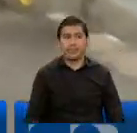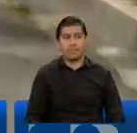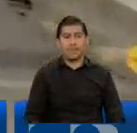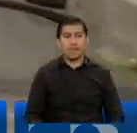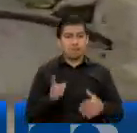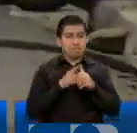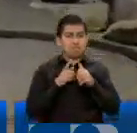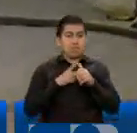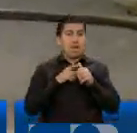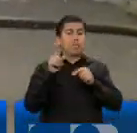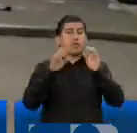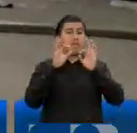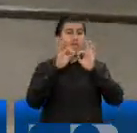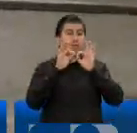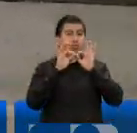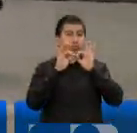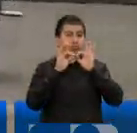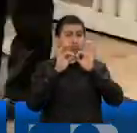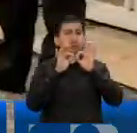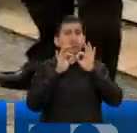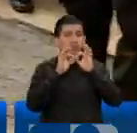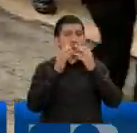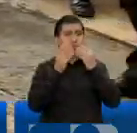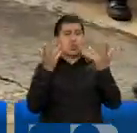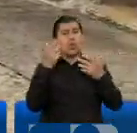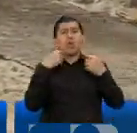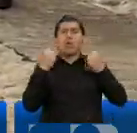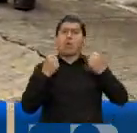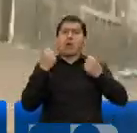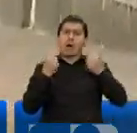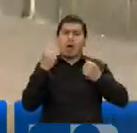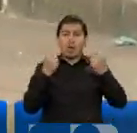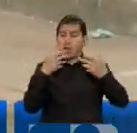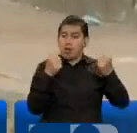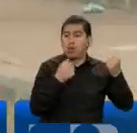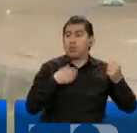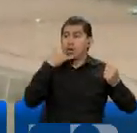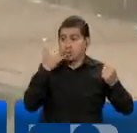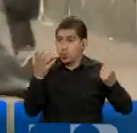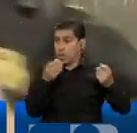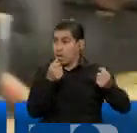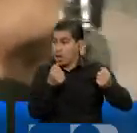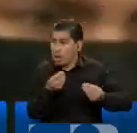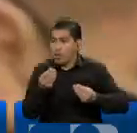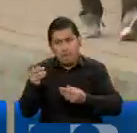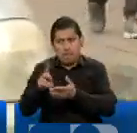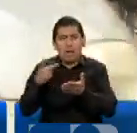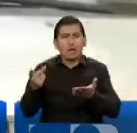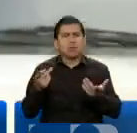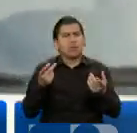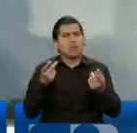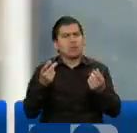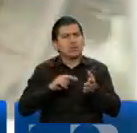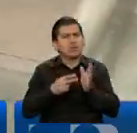de su actividad en redes sociales, es la denuncia de hechos como el robo de un vehículo. Y además, el robo de teléfonos celulares también se traduce